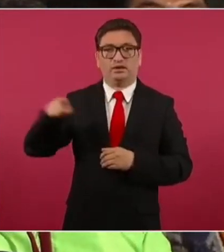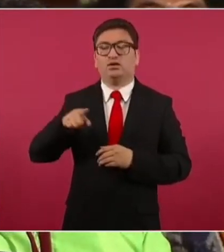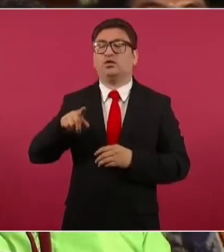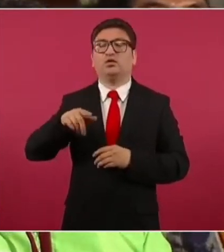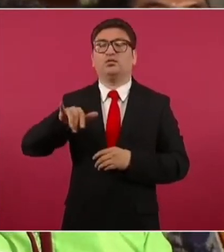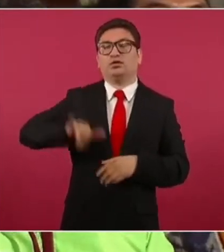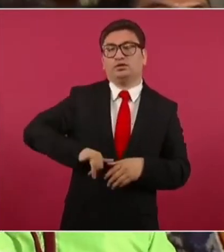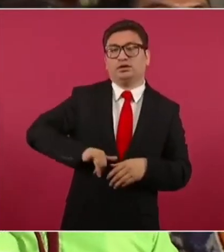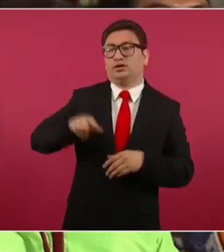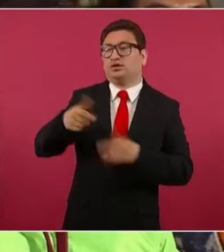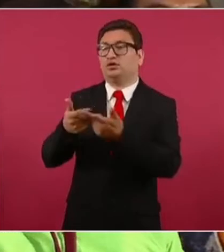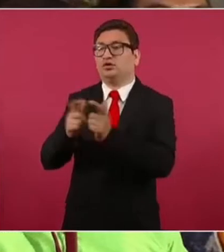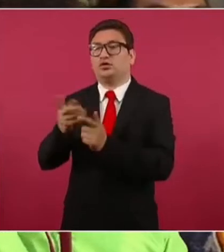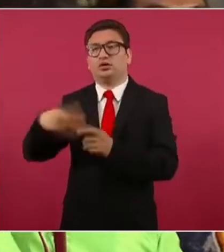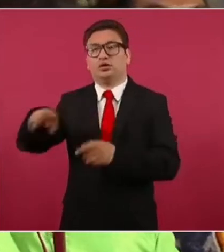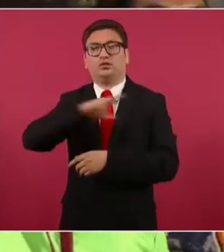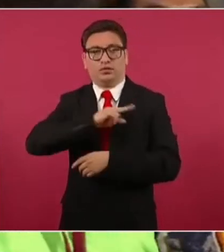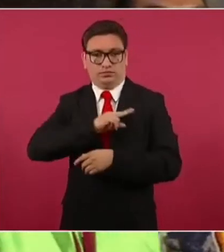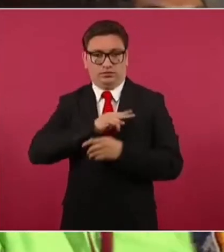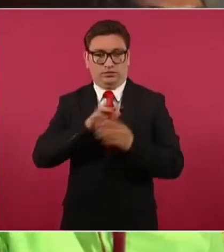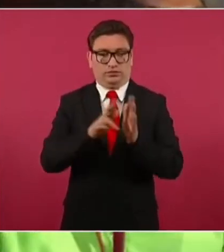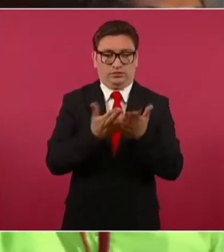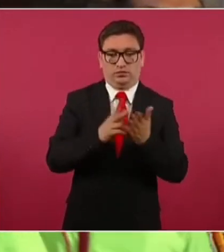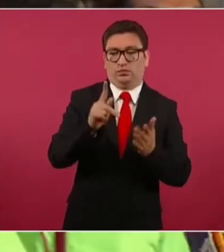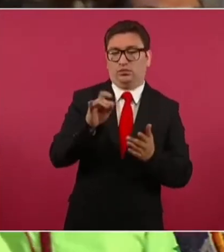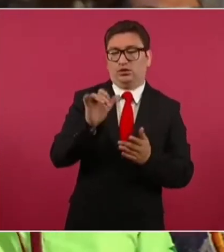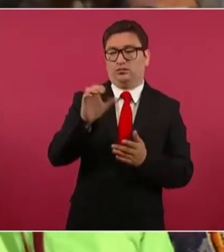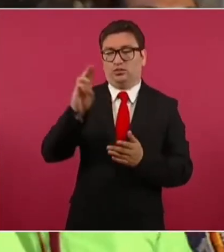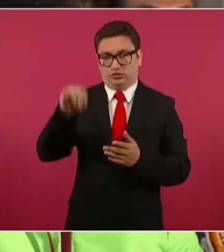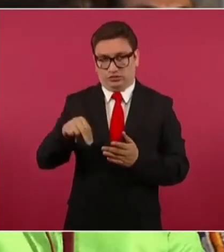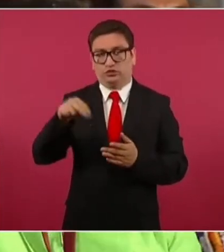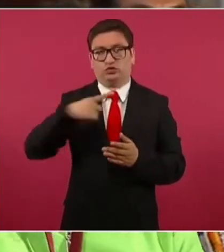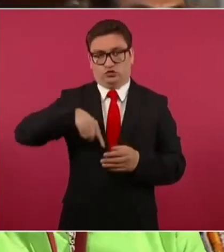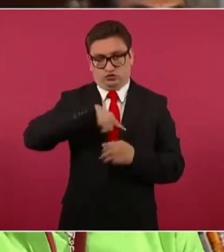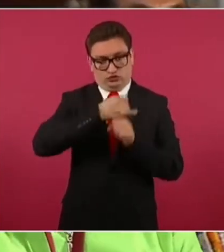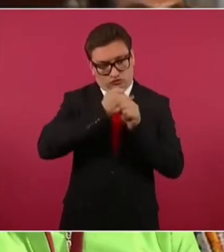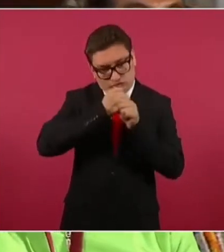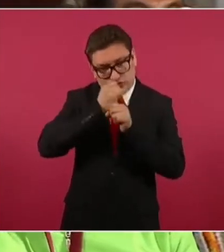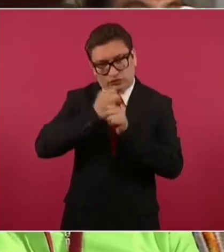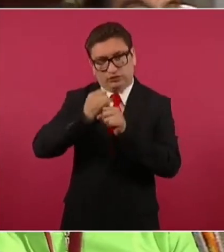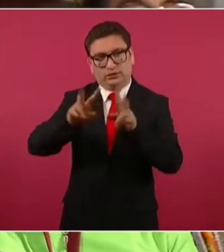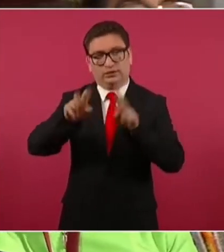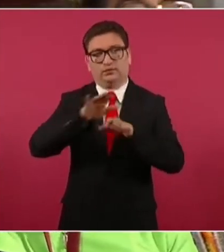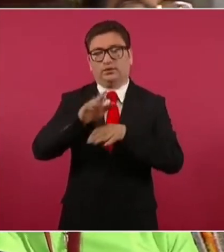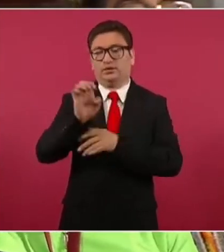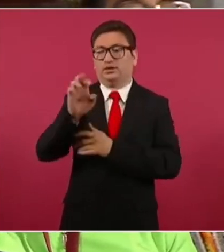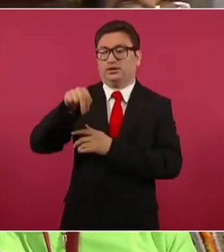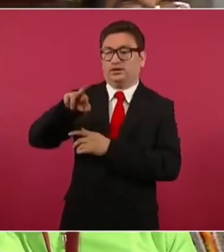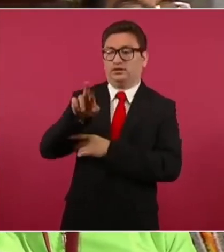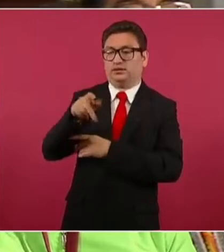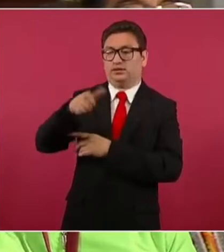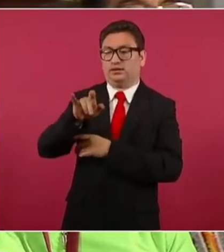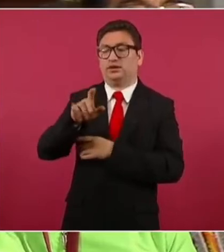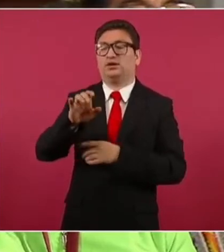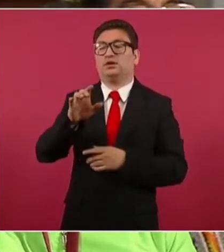intereses de los privados. En la revista Polemón hicimos una investigación acerca de Enrique Krause y